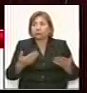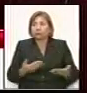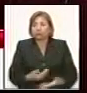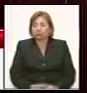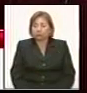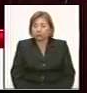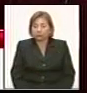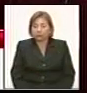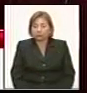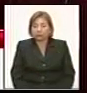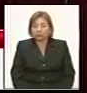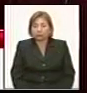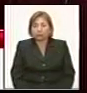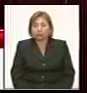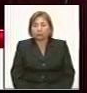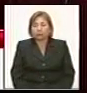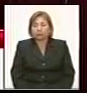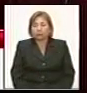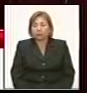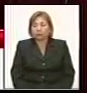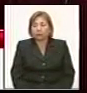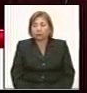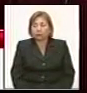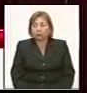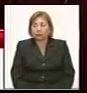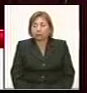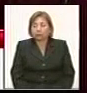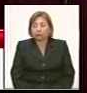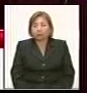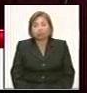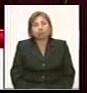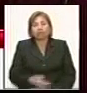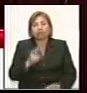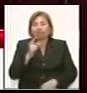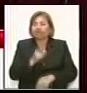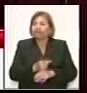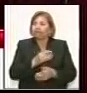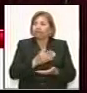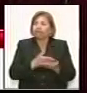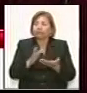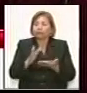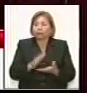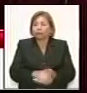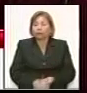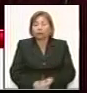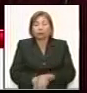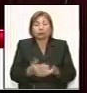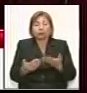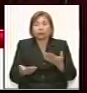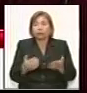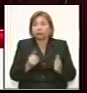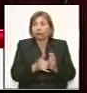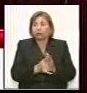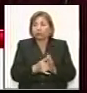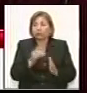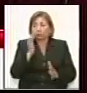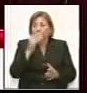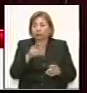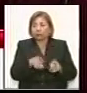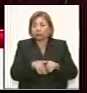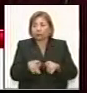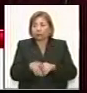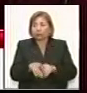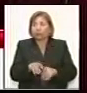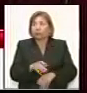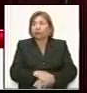¿no? Y que su moción de censura. Que una moción de censura. Bueno, aquí pasaba una cosa parecida.